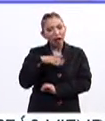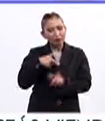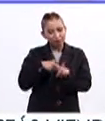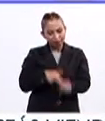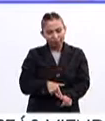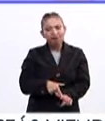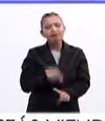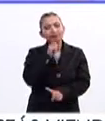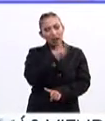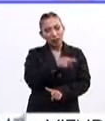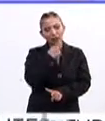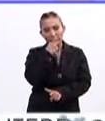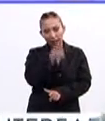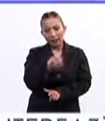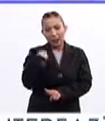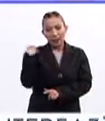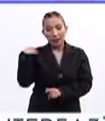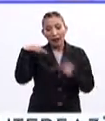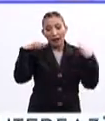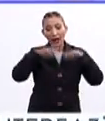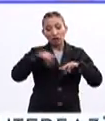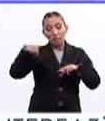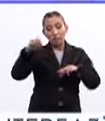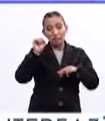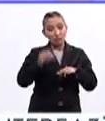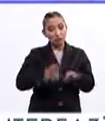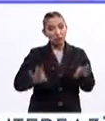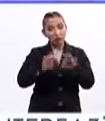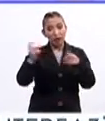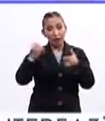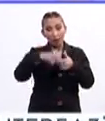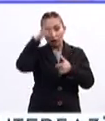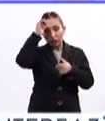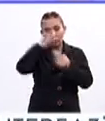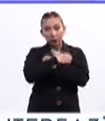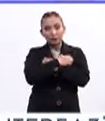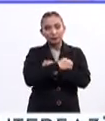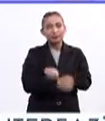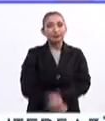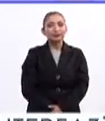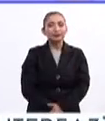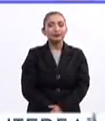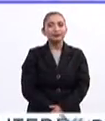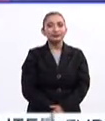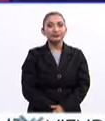presidente Andrés Manuel López Obrador y aseguró que el magisterio será parte esencial del nuevo acuerdo educativo.